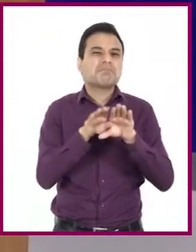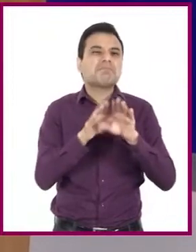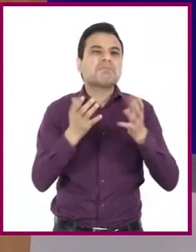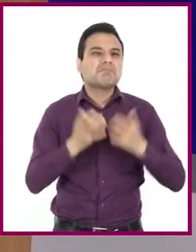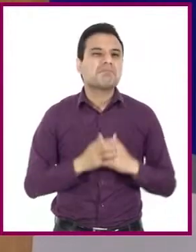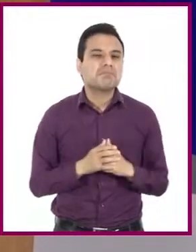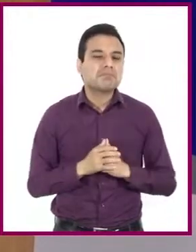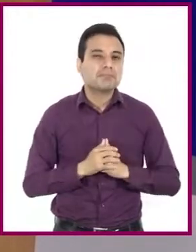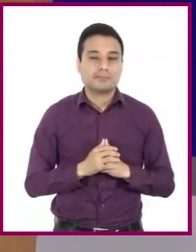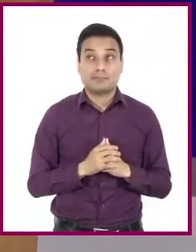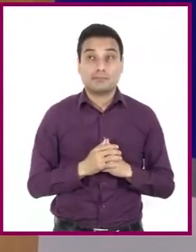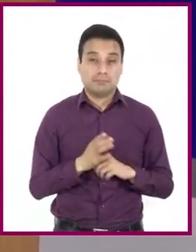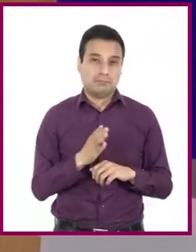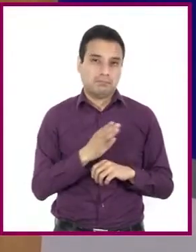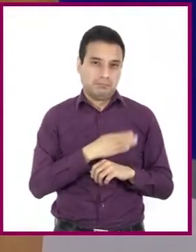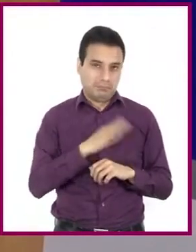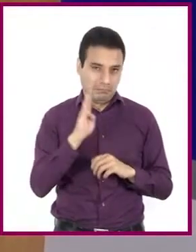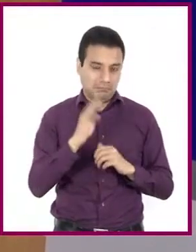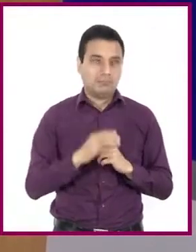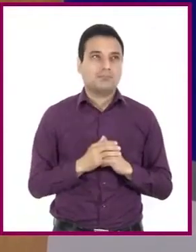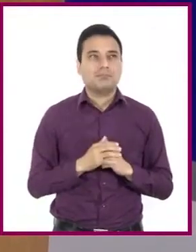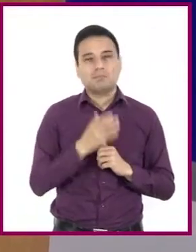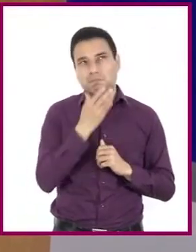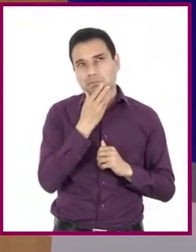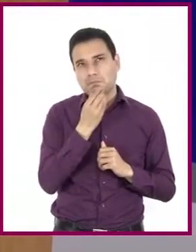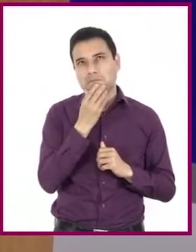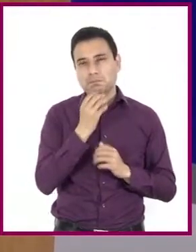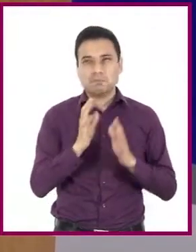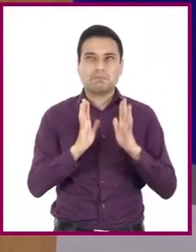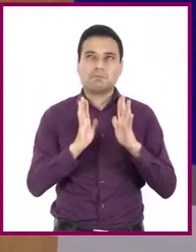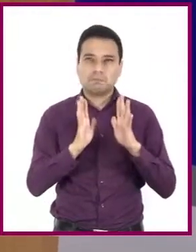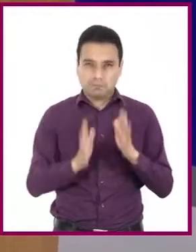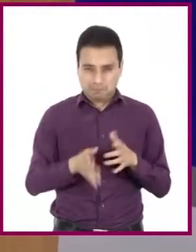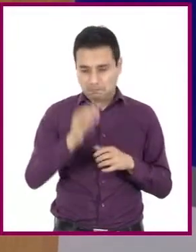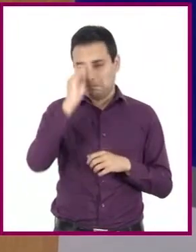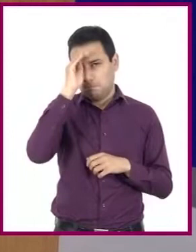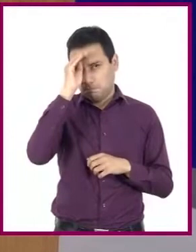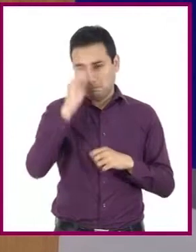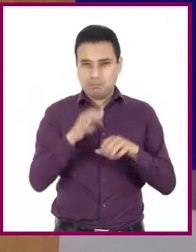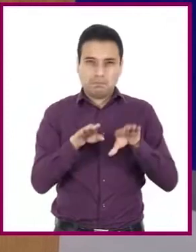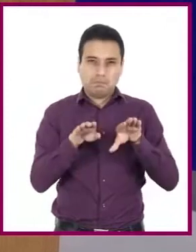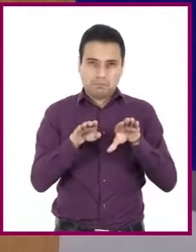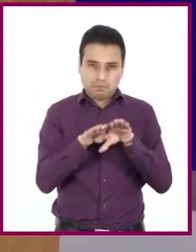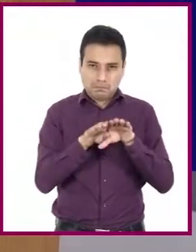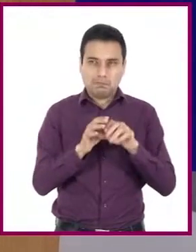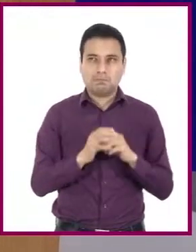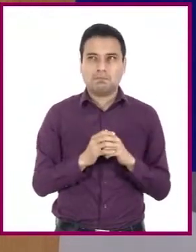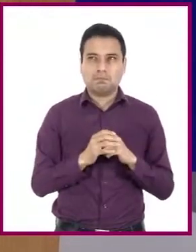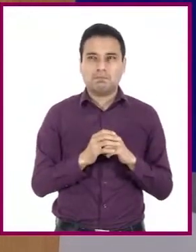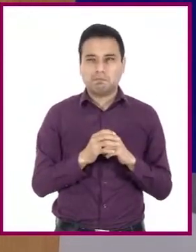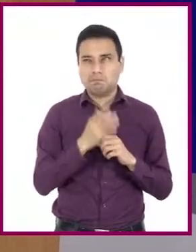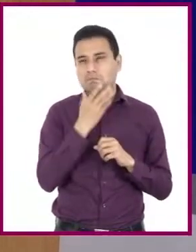Bueno, ya imaginé su volumen, la secuencia y hasta cómo lo escribo.